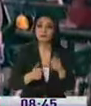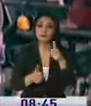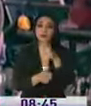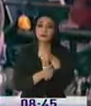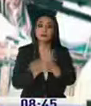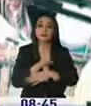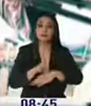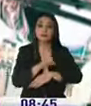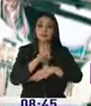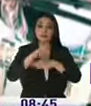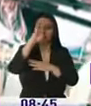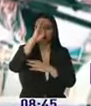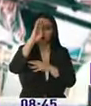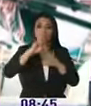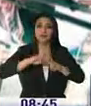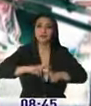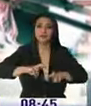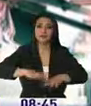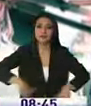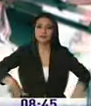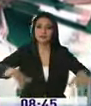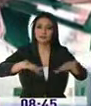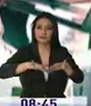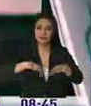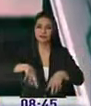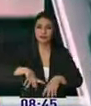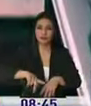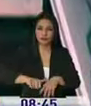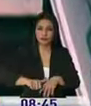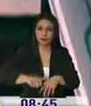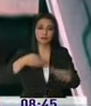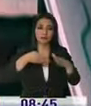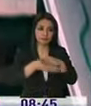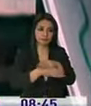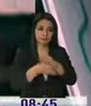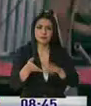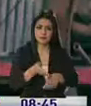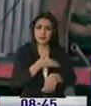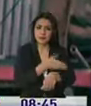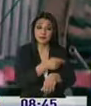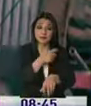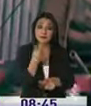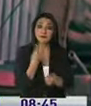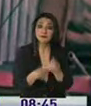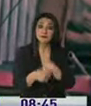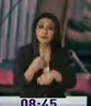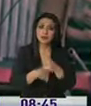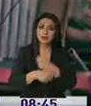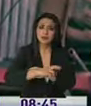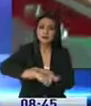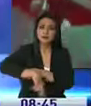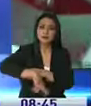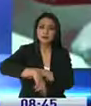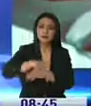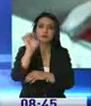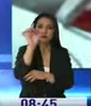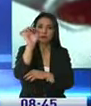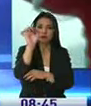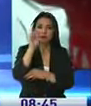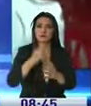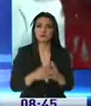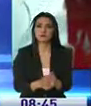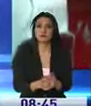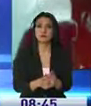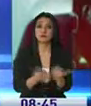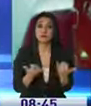Subdirección de Investigación de Delitos contra la Propiedad, no hace poco tiempo aquí se comercializaban autopartes. La gran oportunidad que